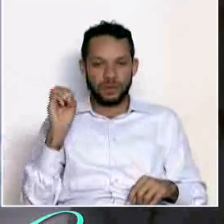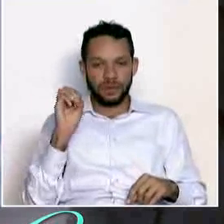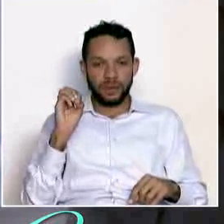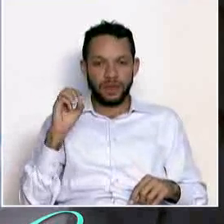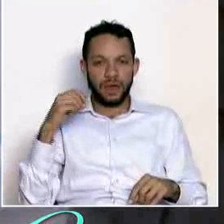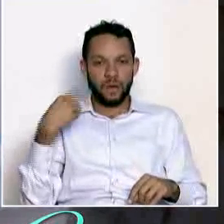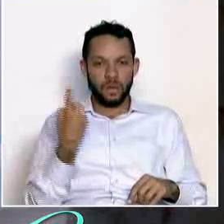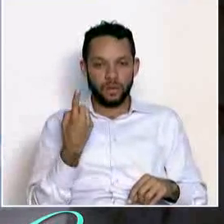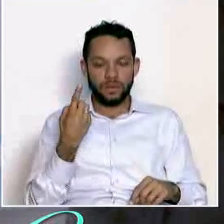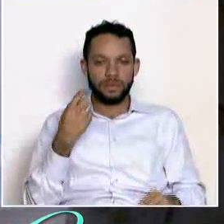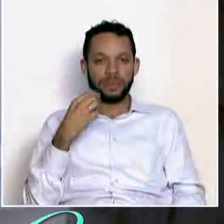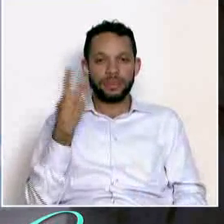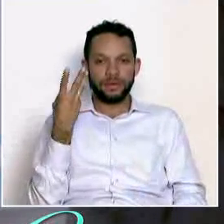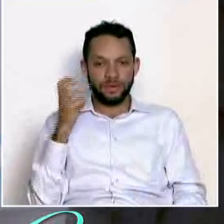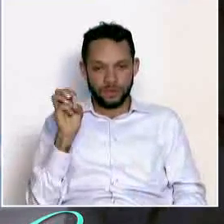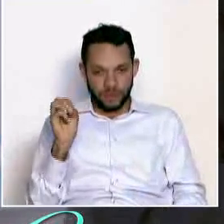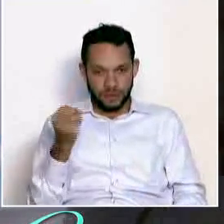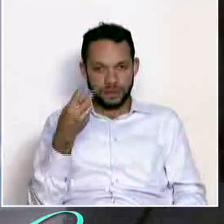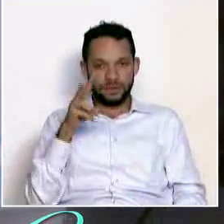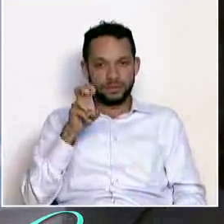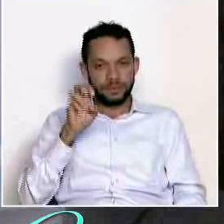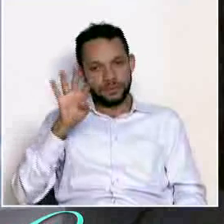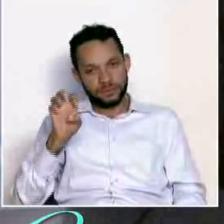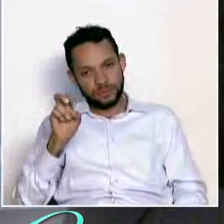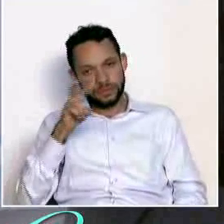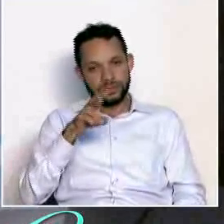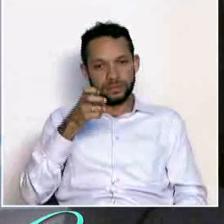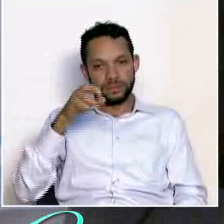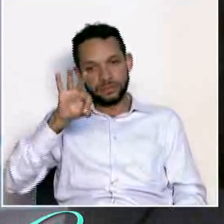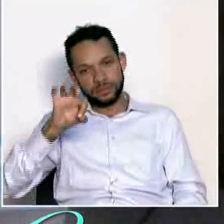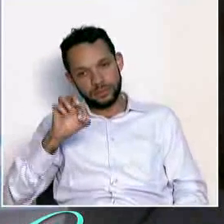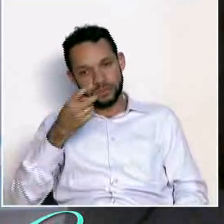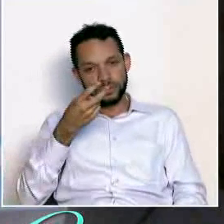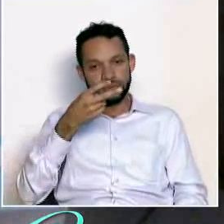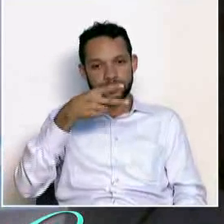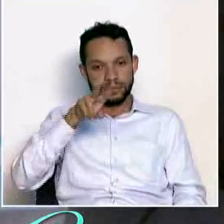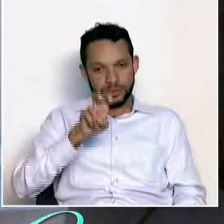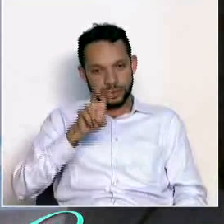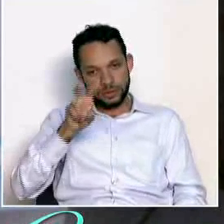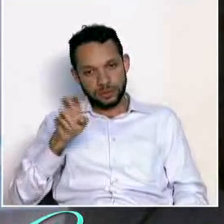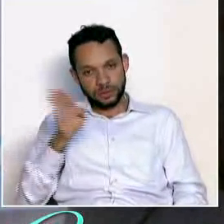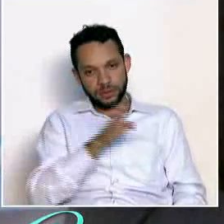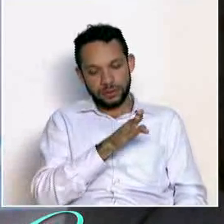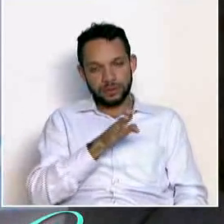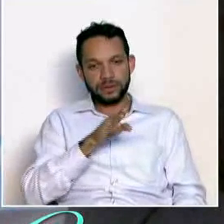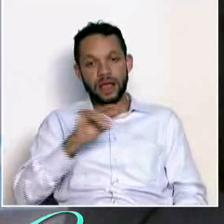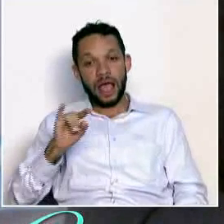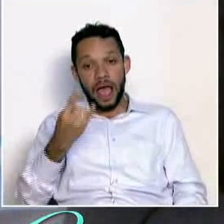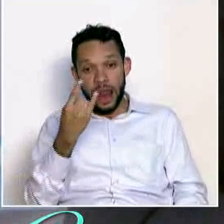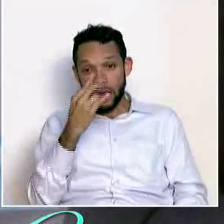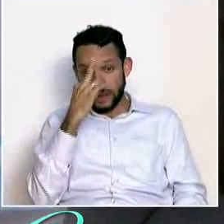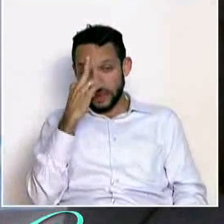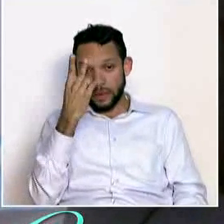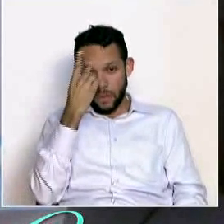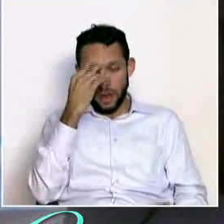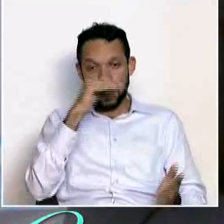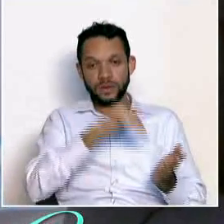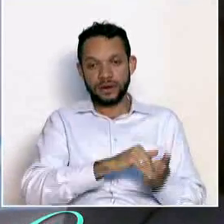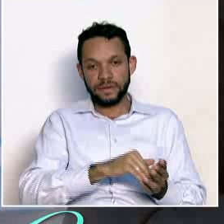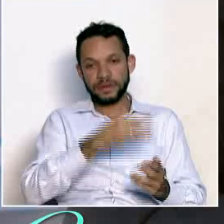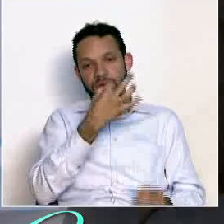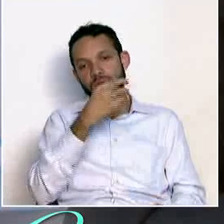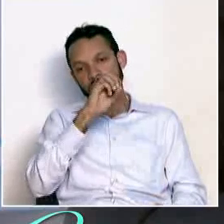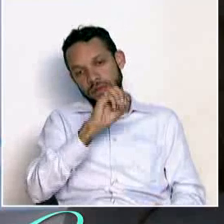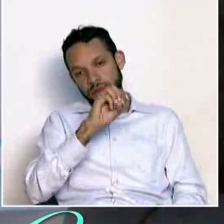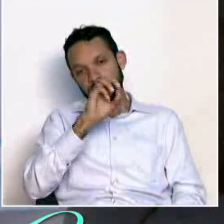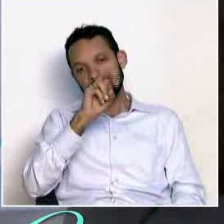1, lentamente, a ritmo de segundo. Si te equivocas, reinicia el conteo en el número que